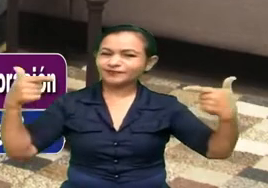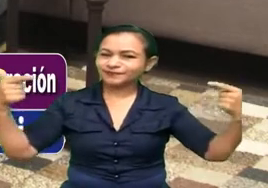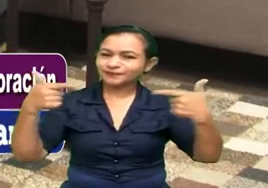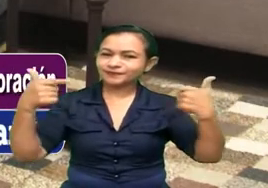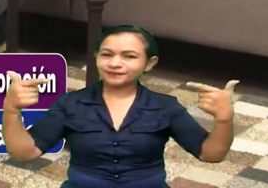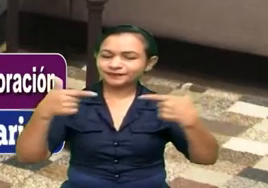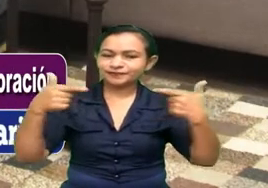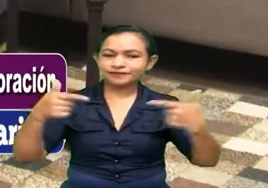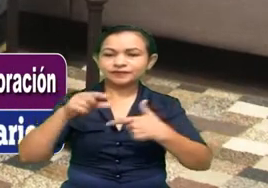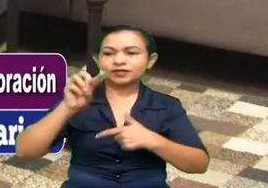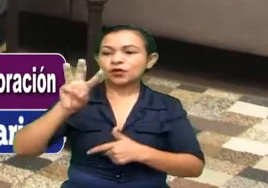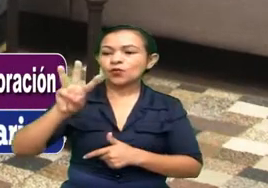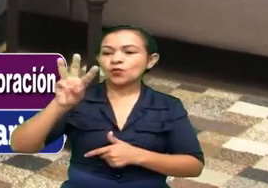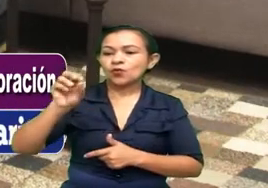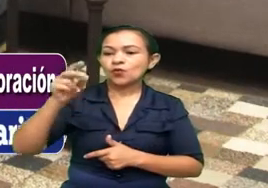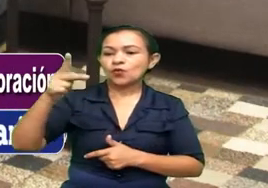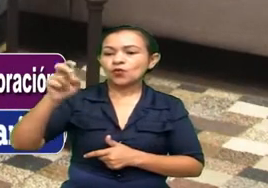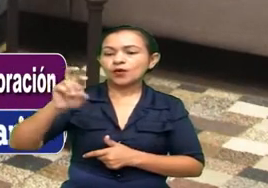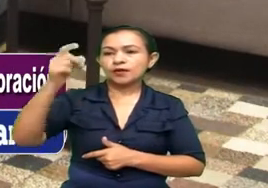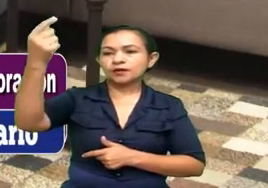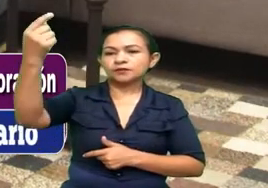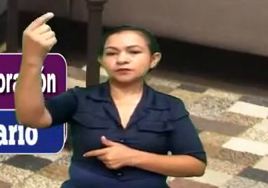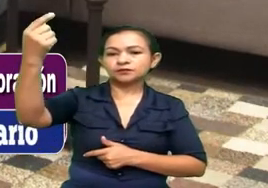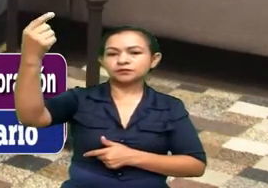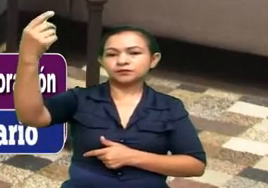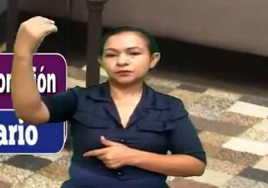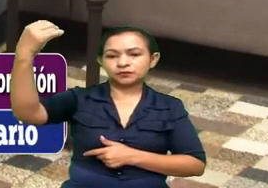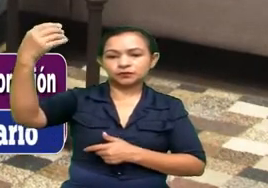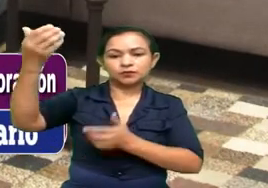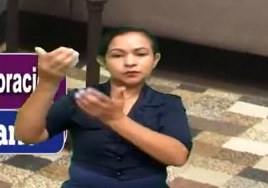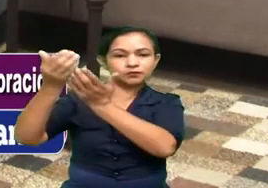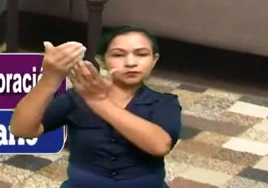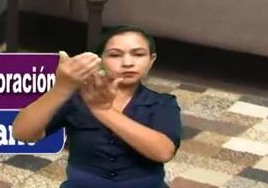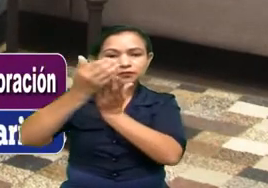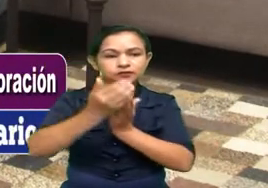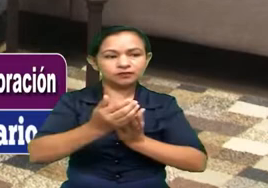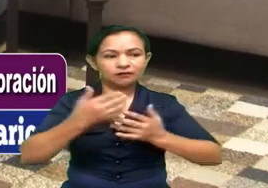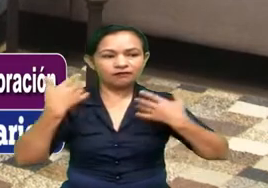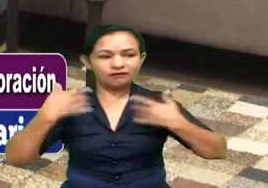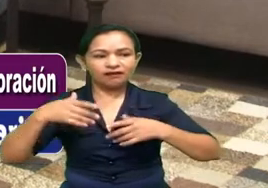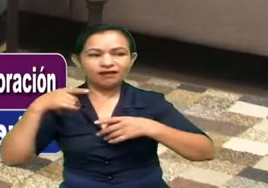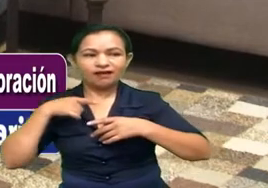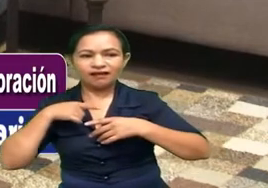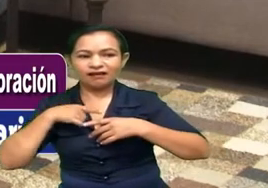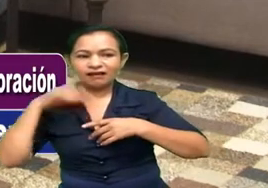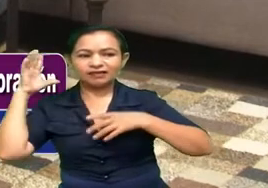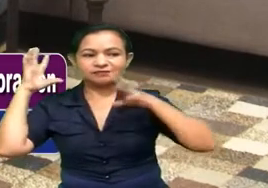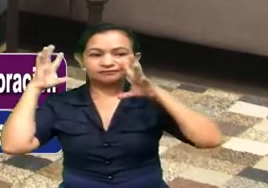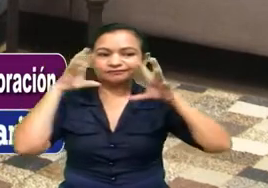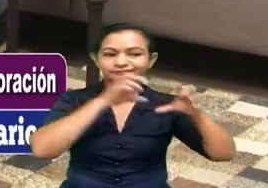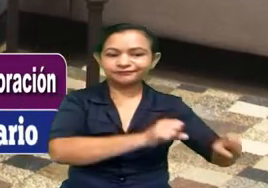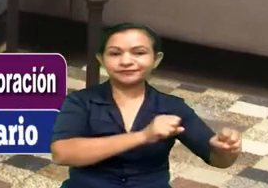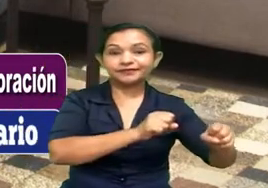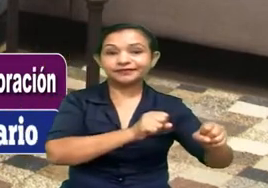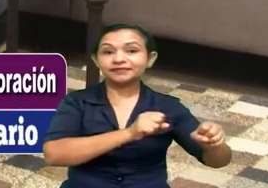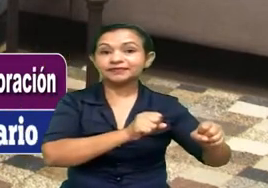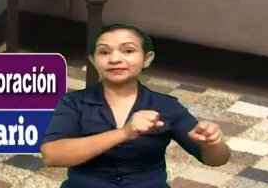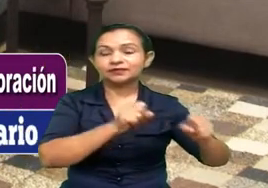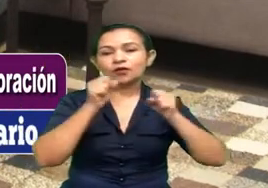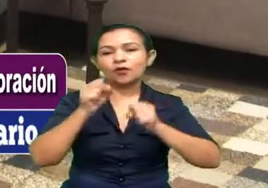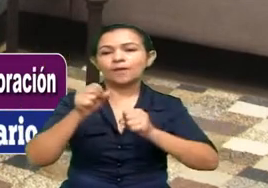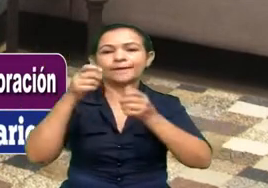viene William Walker. William Walker se le quiere comer el mandado a los democráticos, y